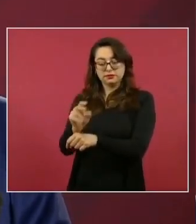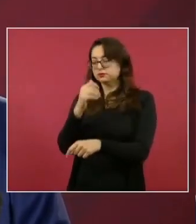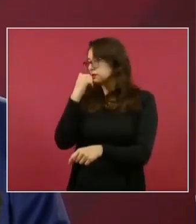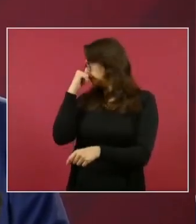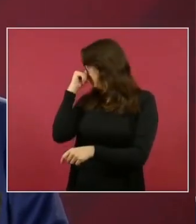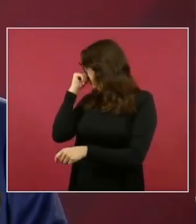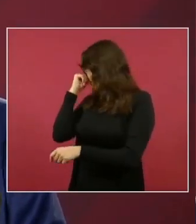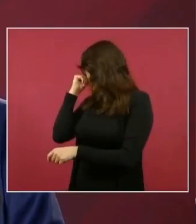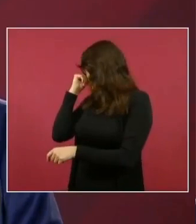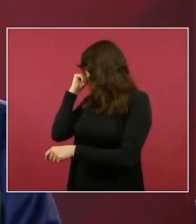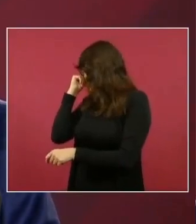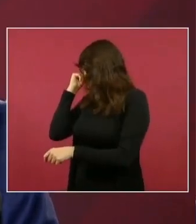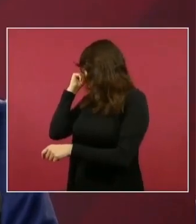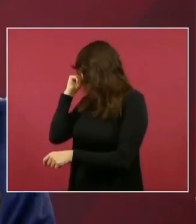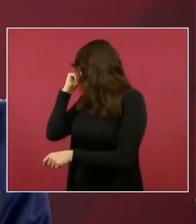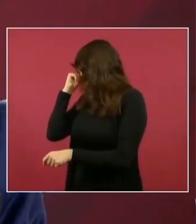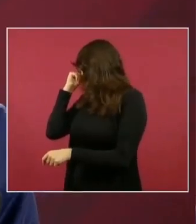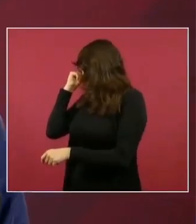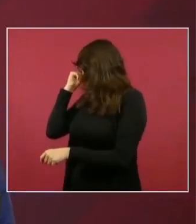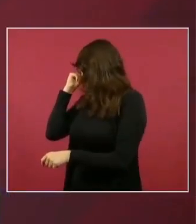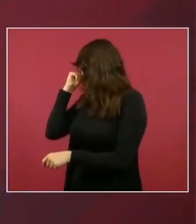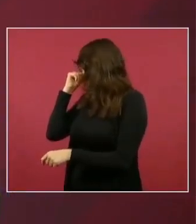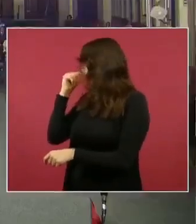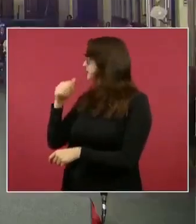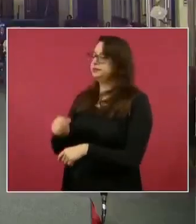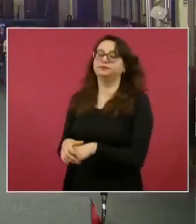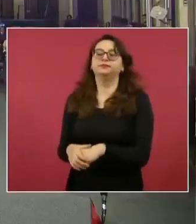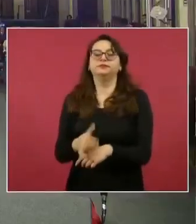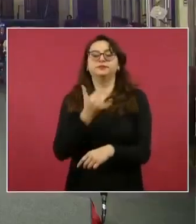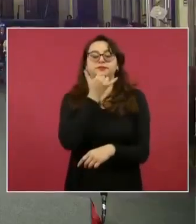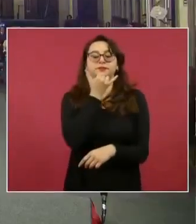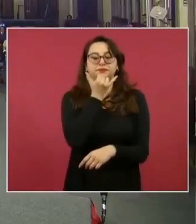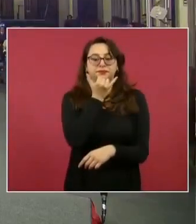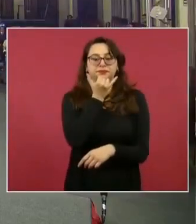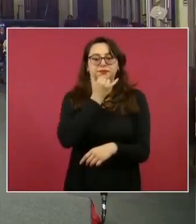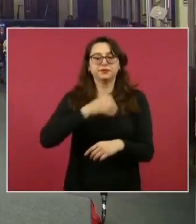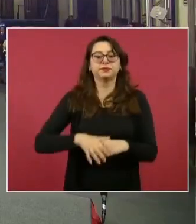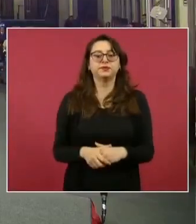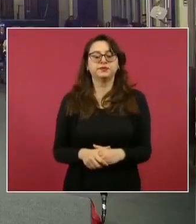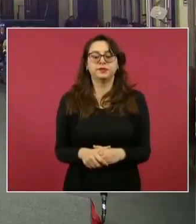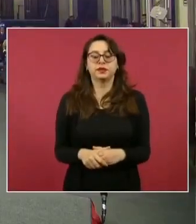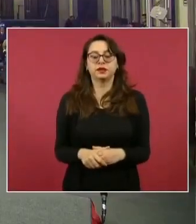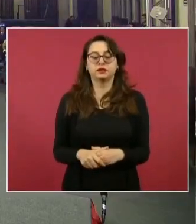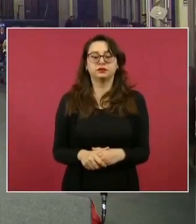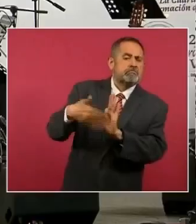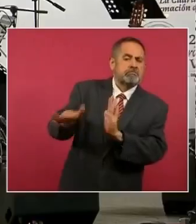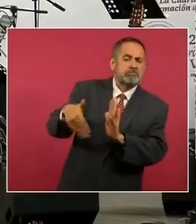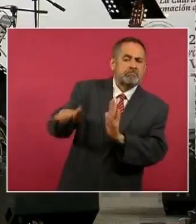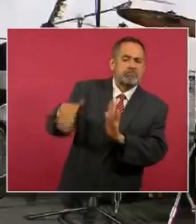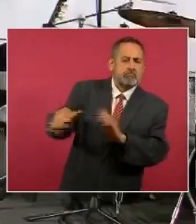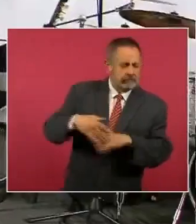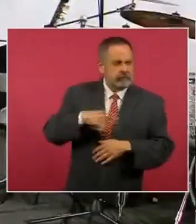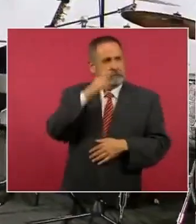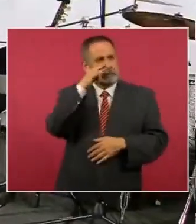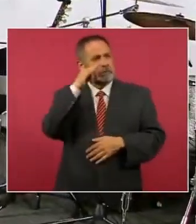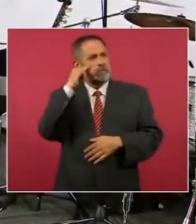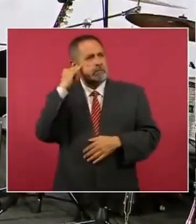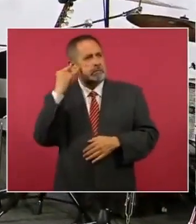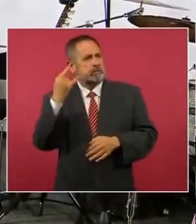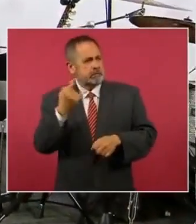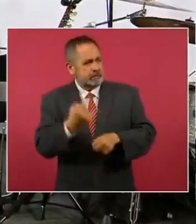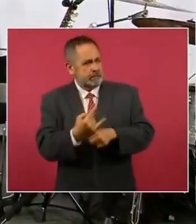¿no? Seguimientos, vigilancia, amenazas de muerte que incluso denunciamos el año pasado, en diciembre del año